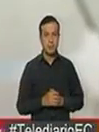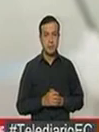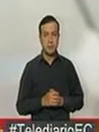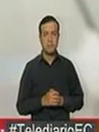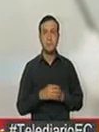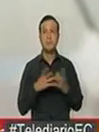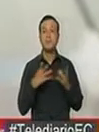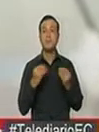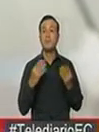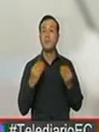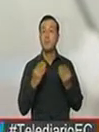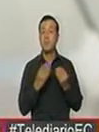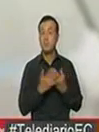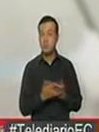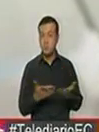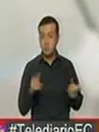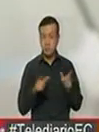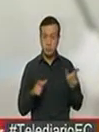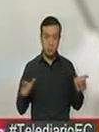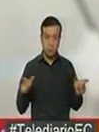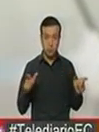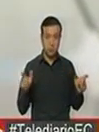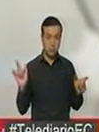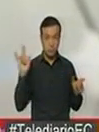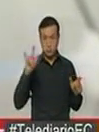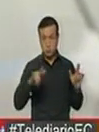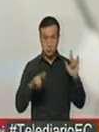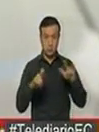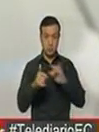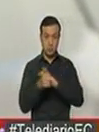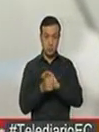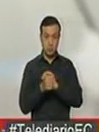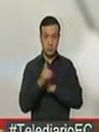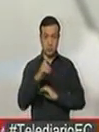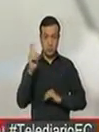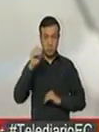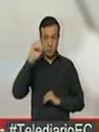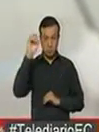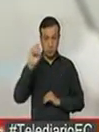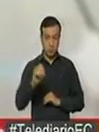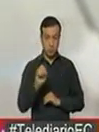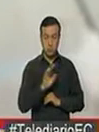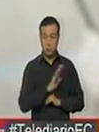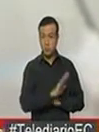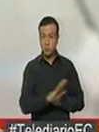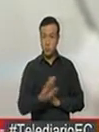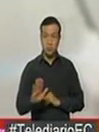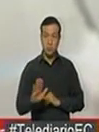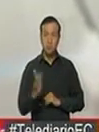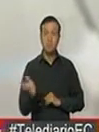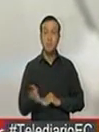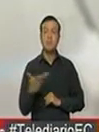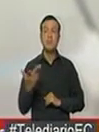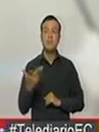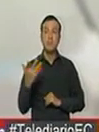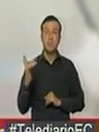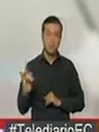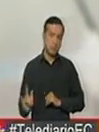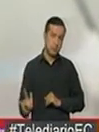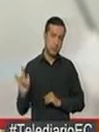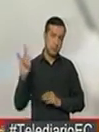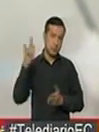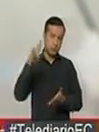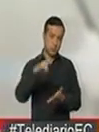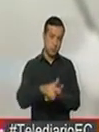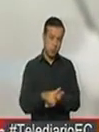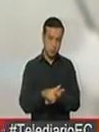la mayoría de gente que llega a Galápagos, casi un 100%, proviene y viene vía aérea. Vía